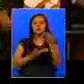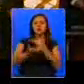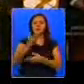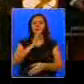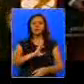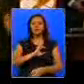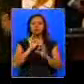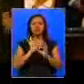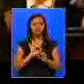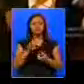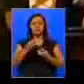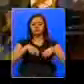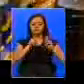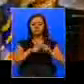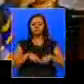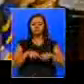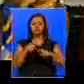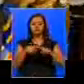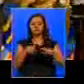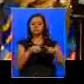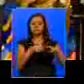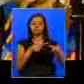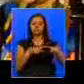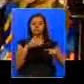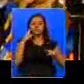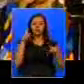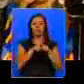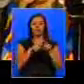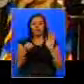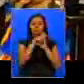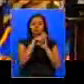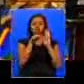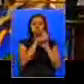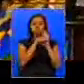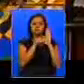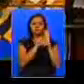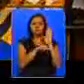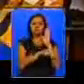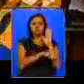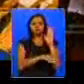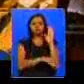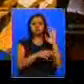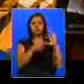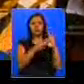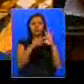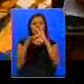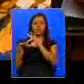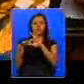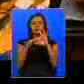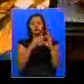tecnológico, y se suscribieron varios acuerdos de cooperación en el área, por